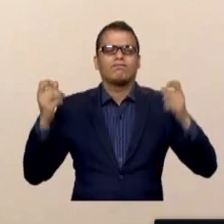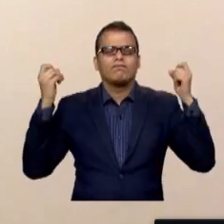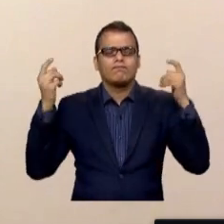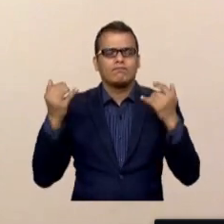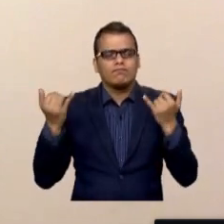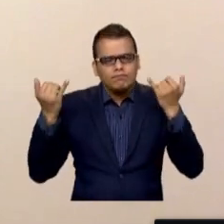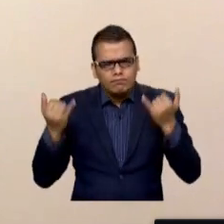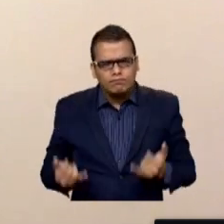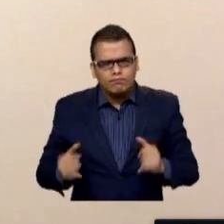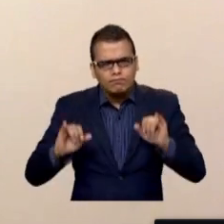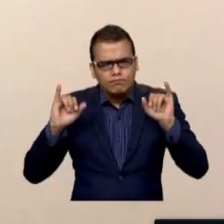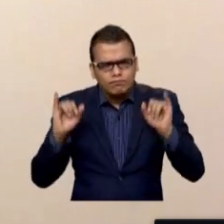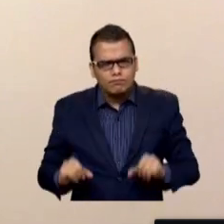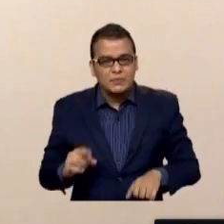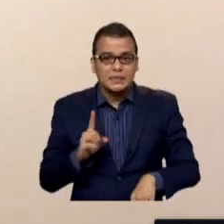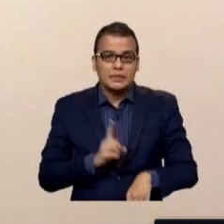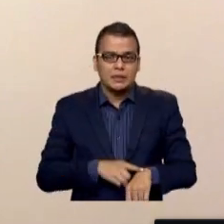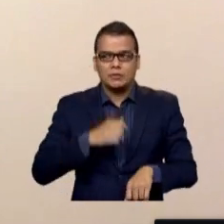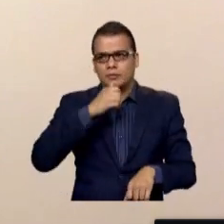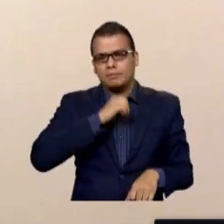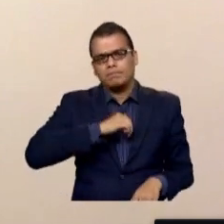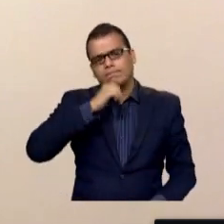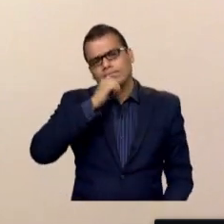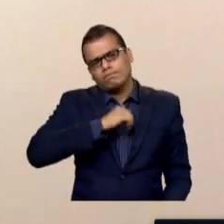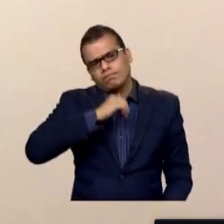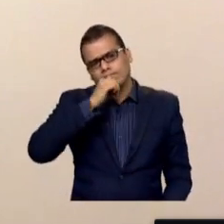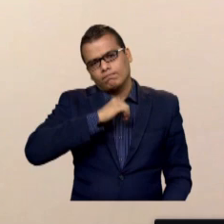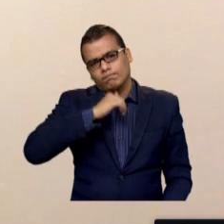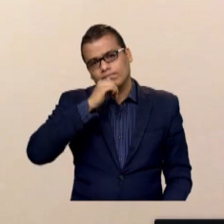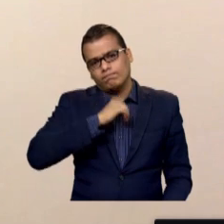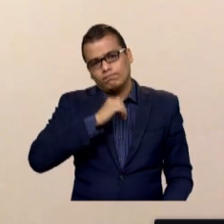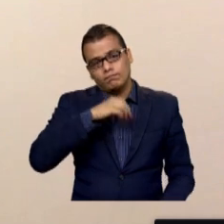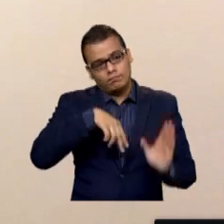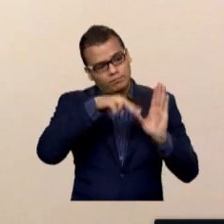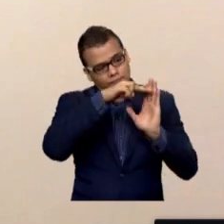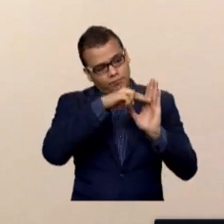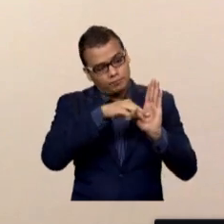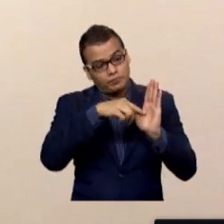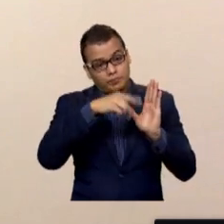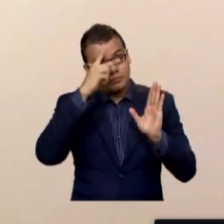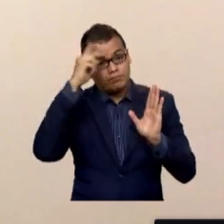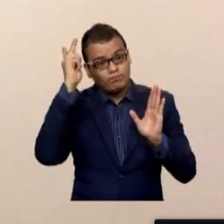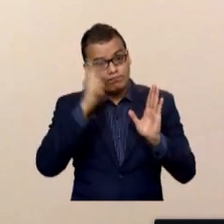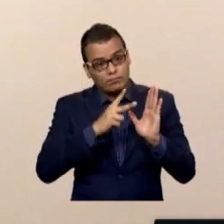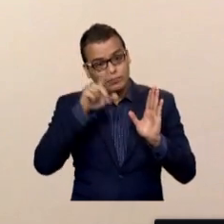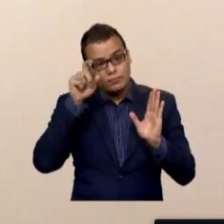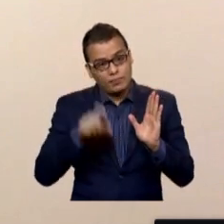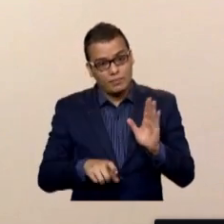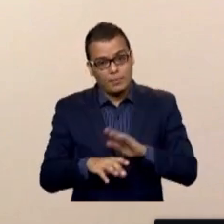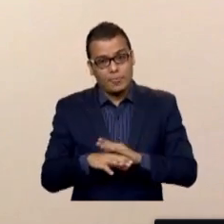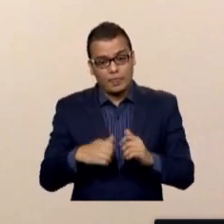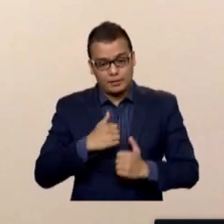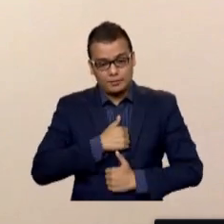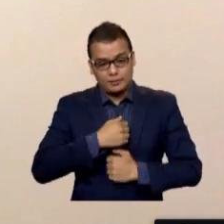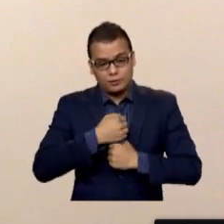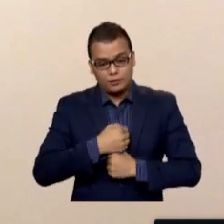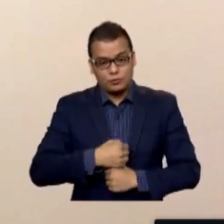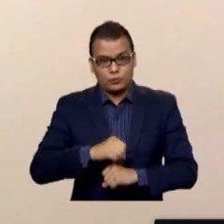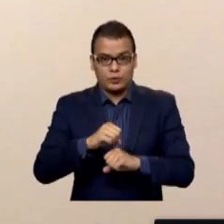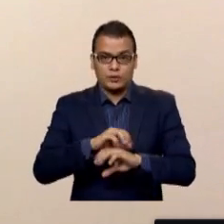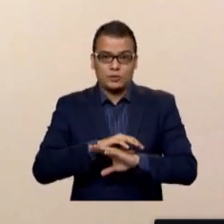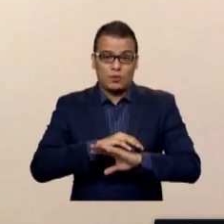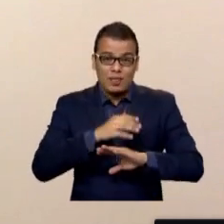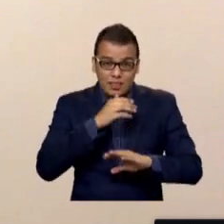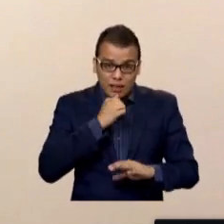ejercicio que nos va a llevar tiempo, que es necesario respetar las autoridades y que si no ponemos de nuestra parte no vamos a lograr